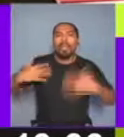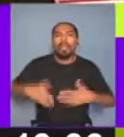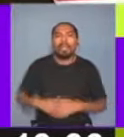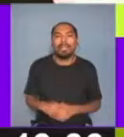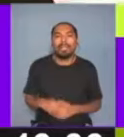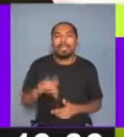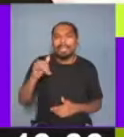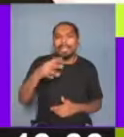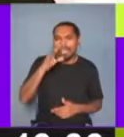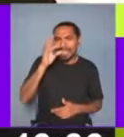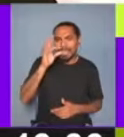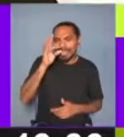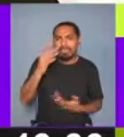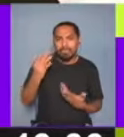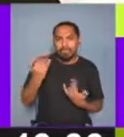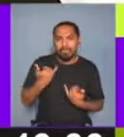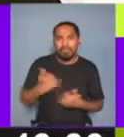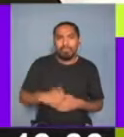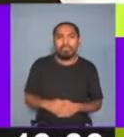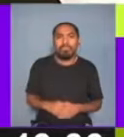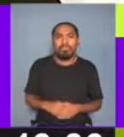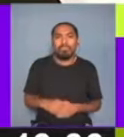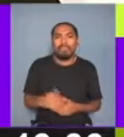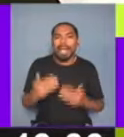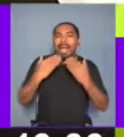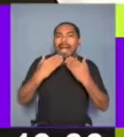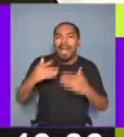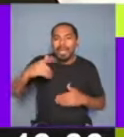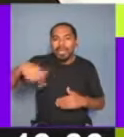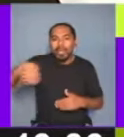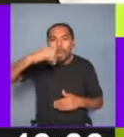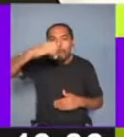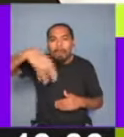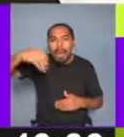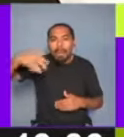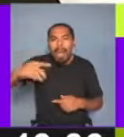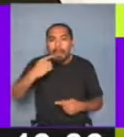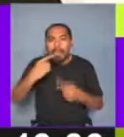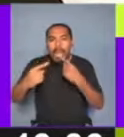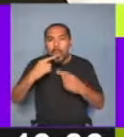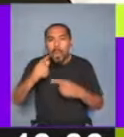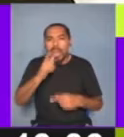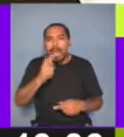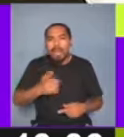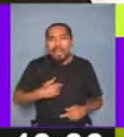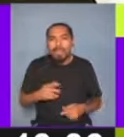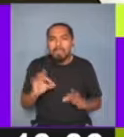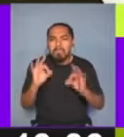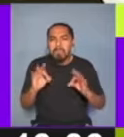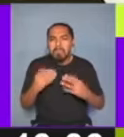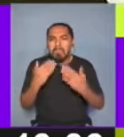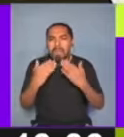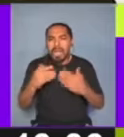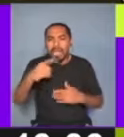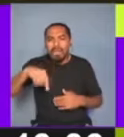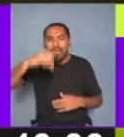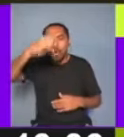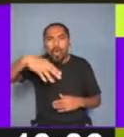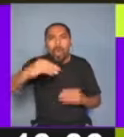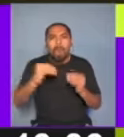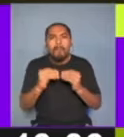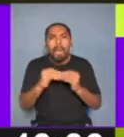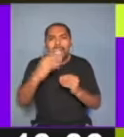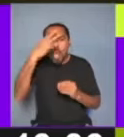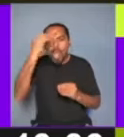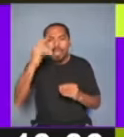nanc exactamente agradecerle agradecerle la predisposición también las preguntas que ha respondido y por supuesto a vos por traernos esta